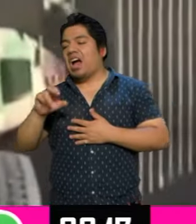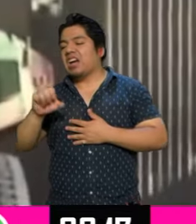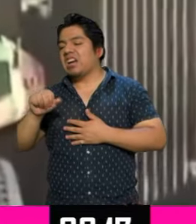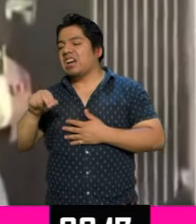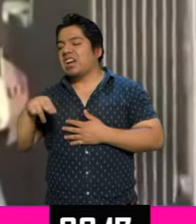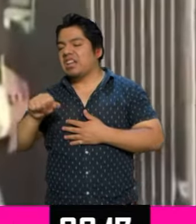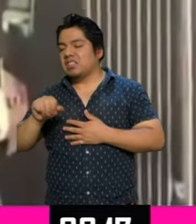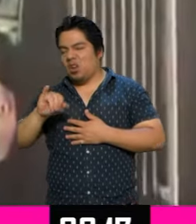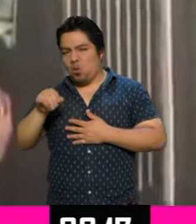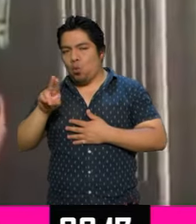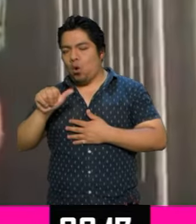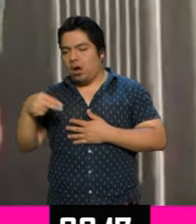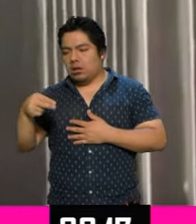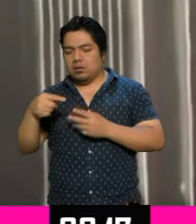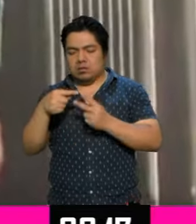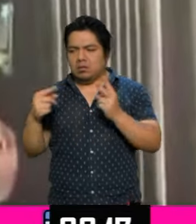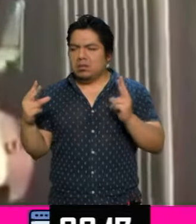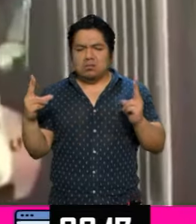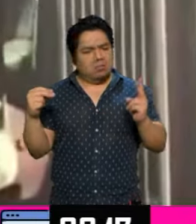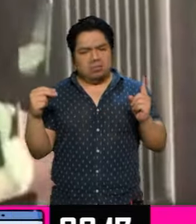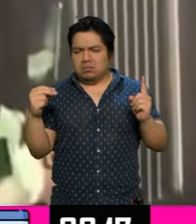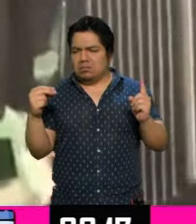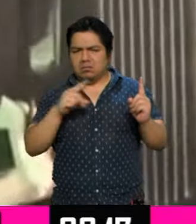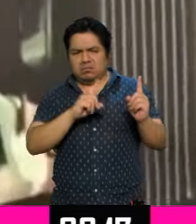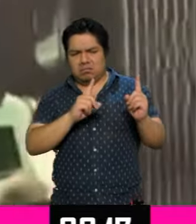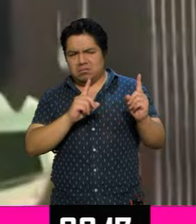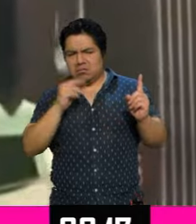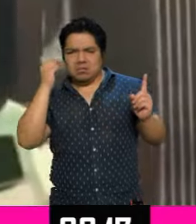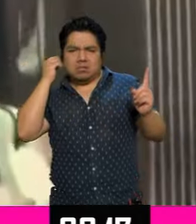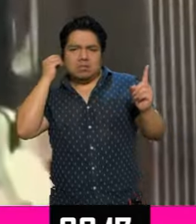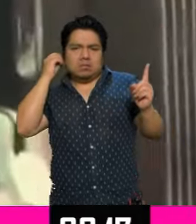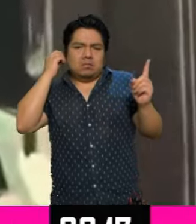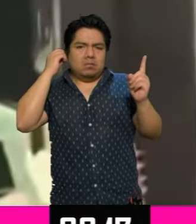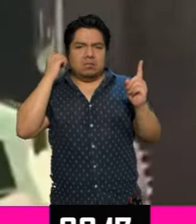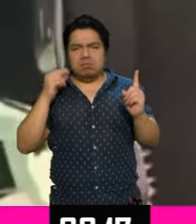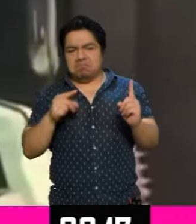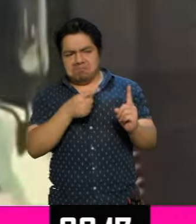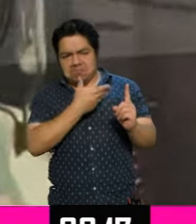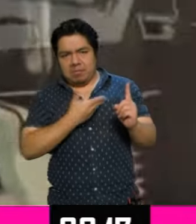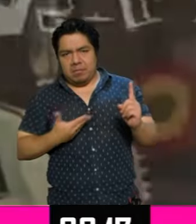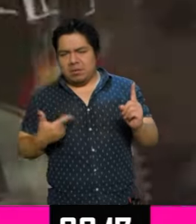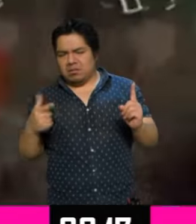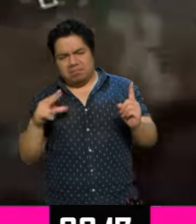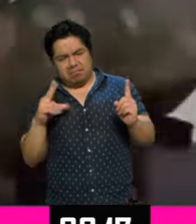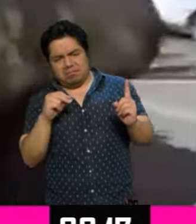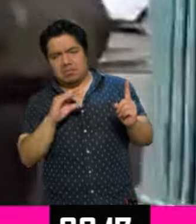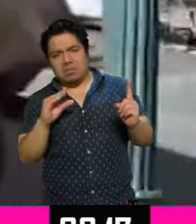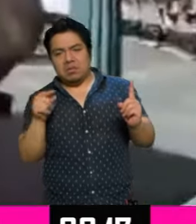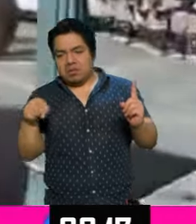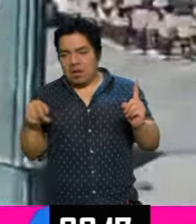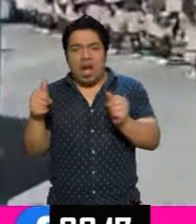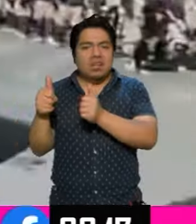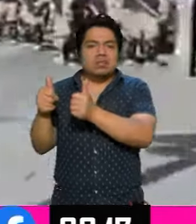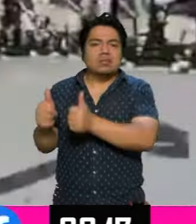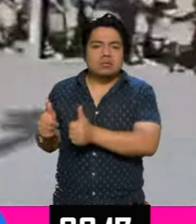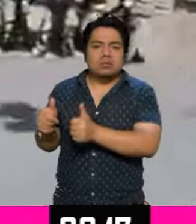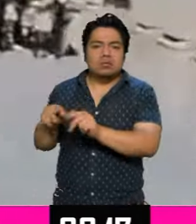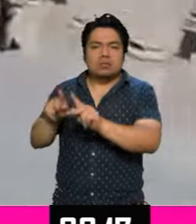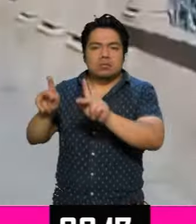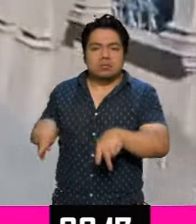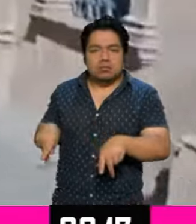Juan Arnés, rechazaron la orden del presidente y se quedaron en la